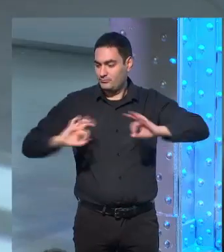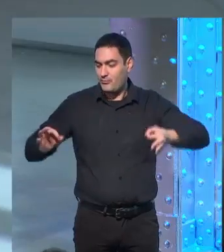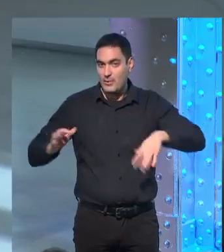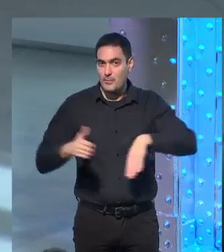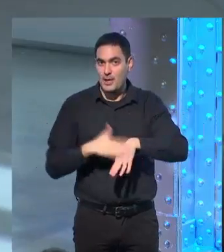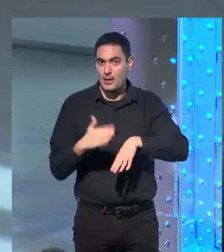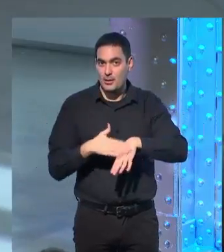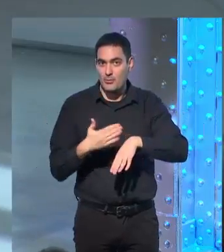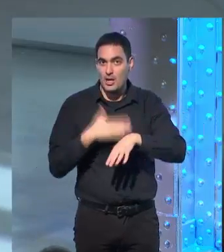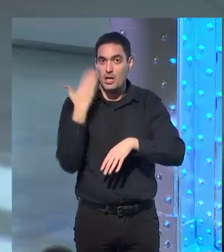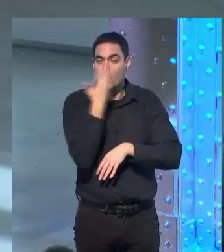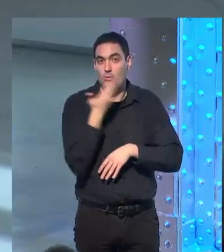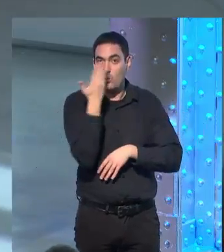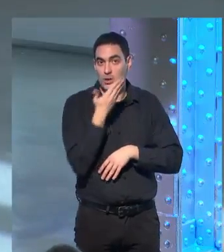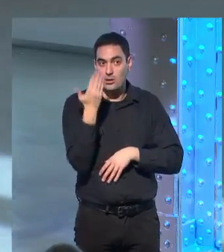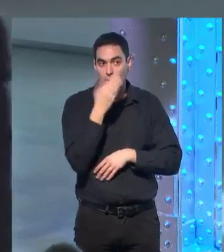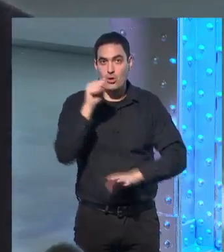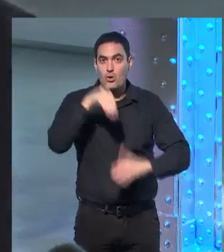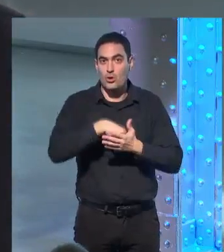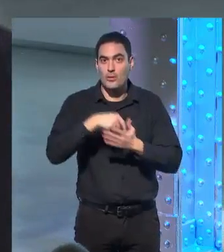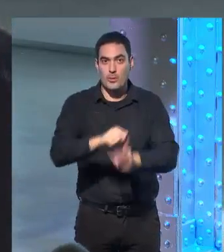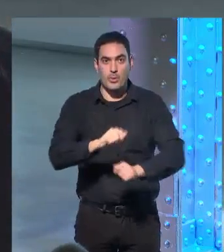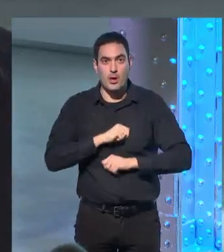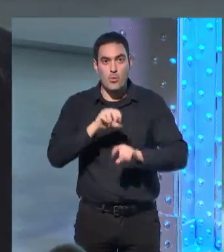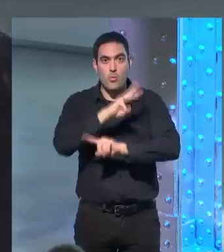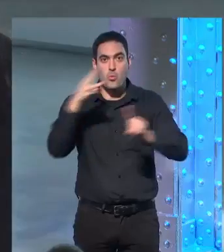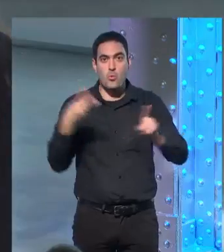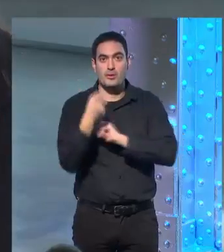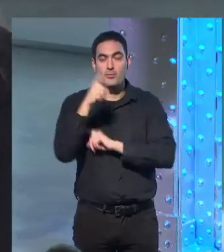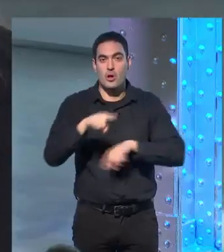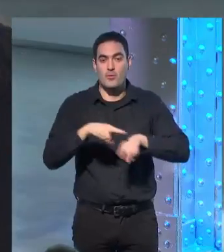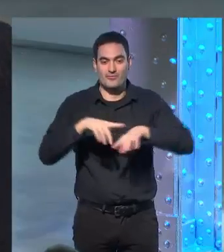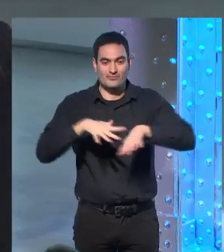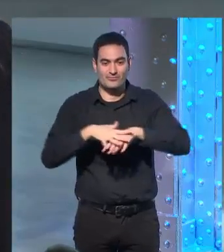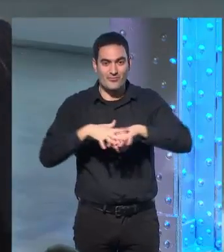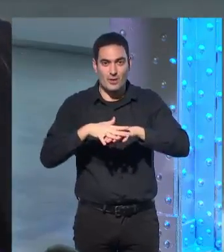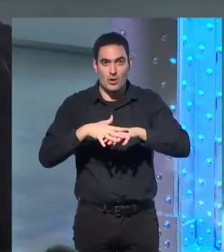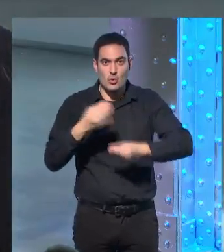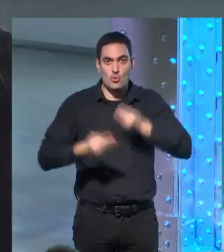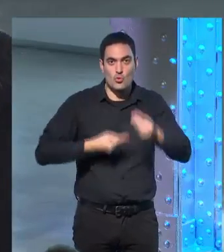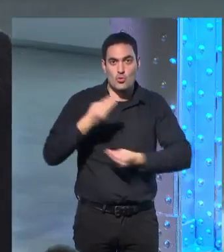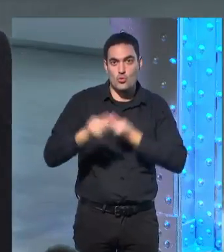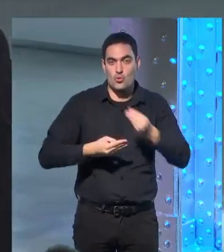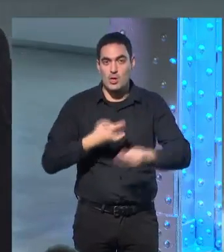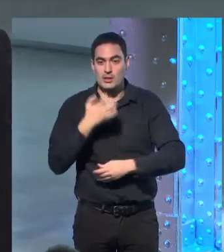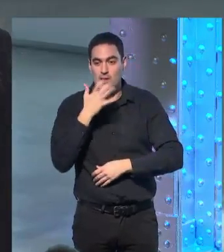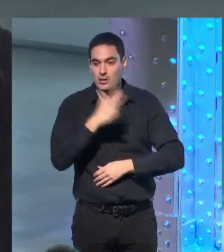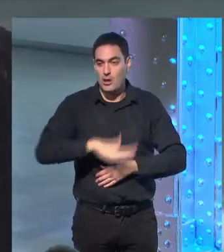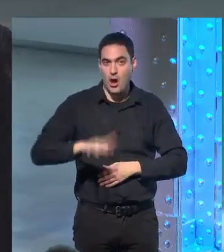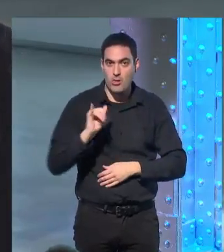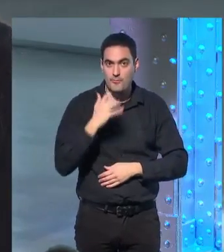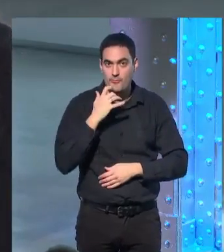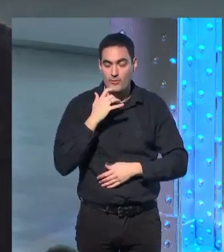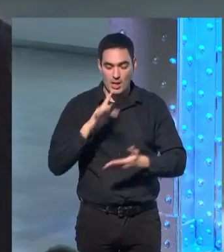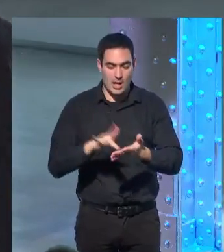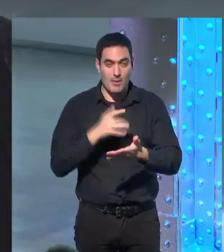que en la escuela nos den esos contenidos, esas páginas web, esos filtros que tenemos que manejar cuando tenemos niños que tienen el